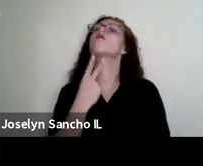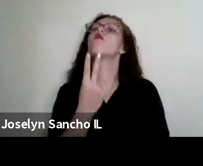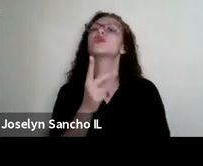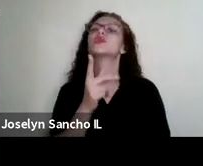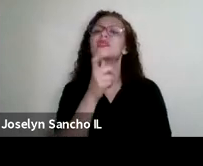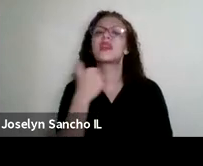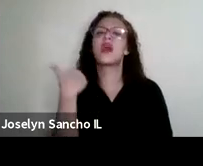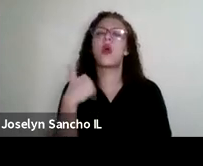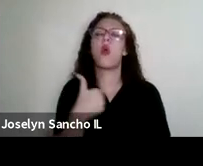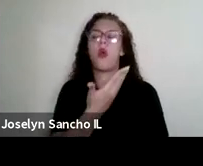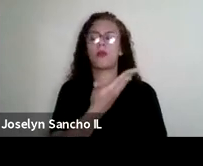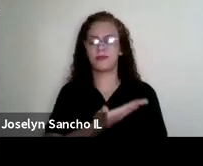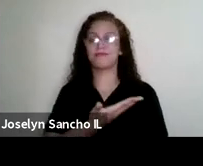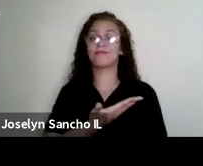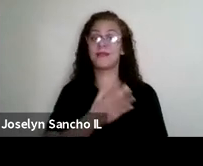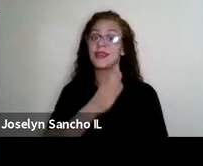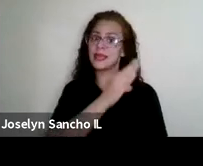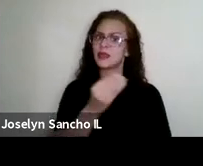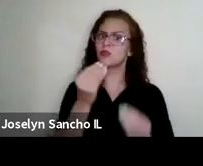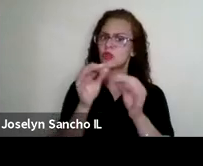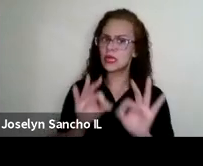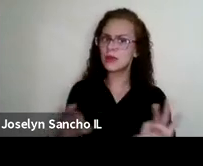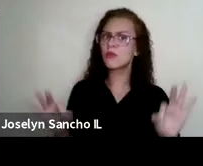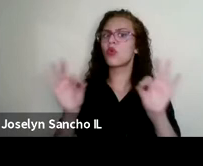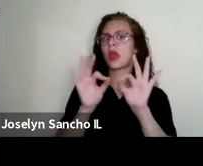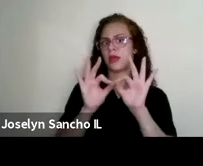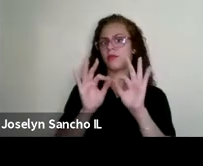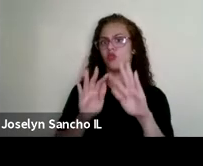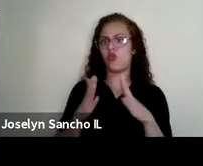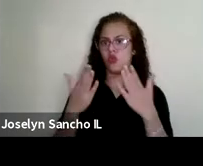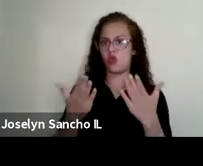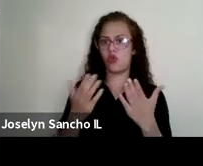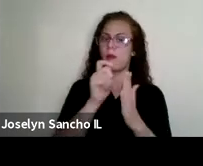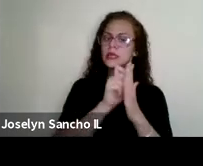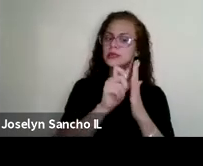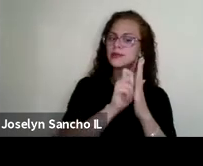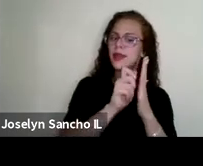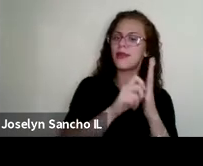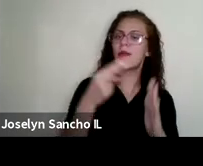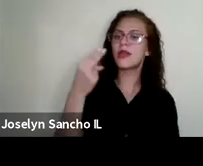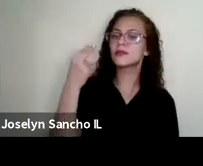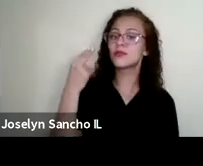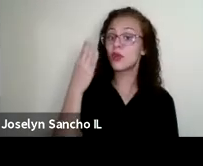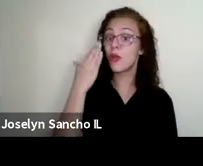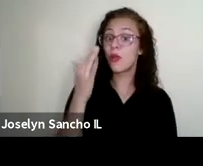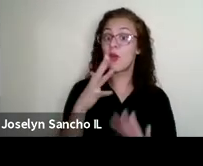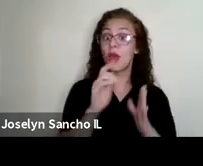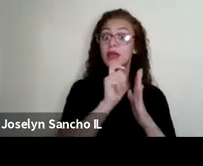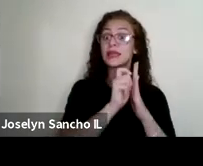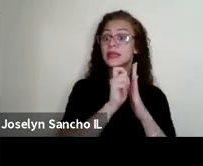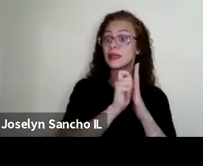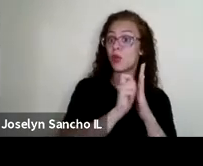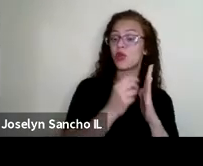los varones. Y es muy importante, digamos, cómo se escriben las historias, porque cuando se escribe